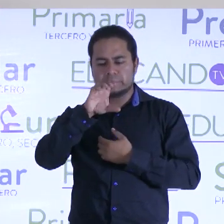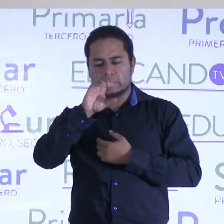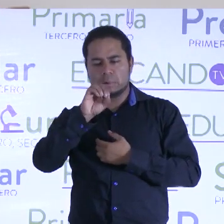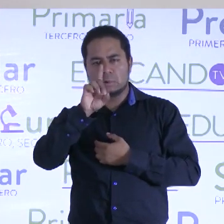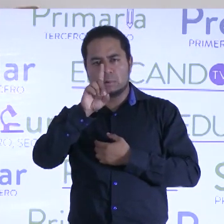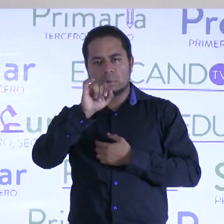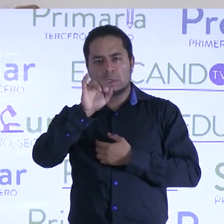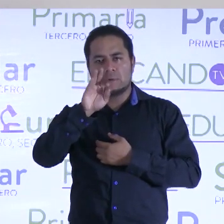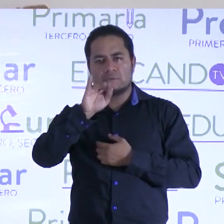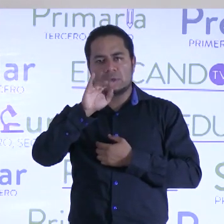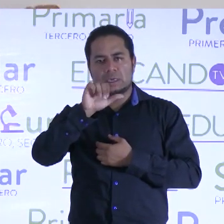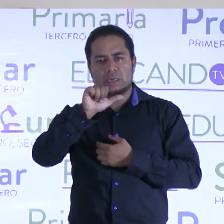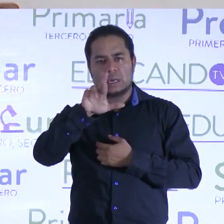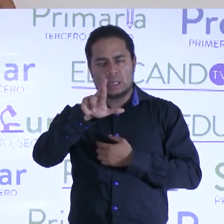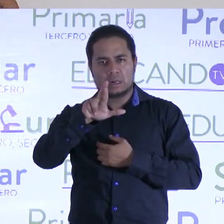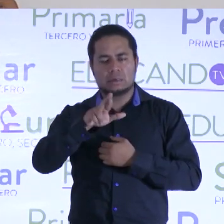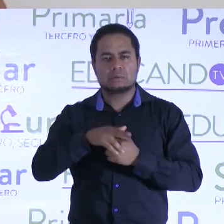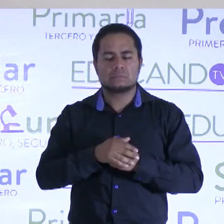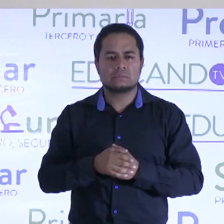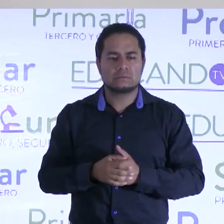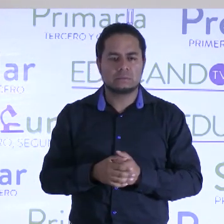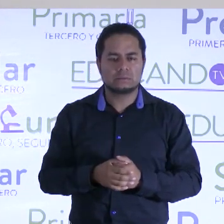decodificar.